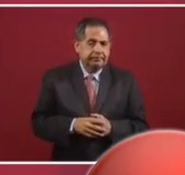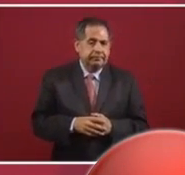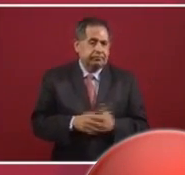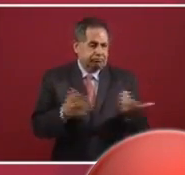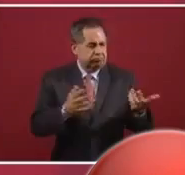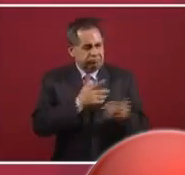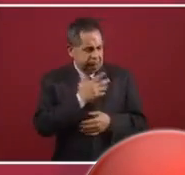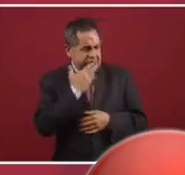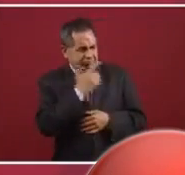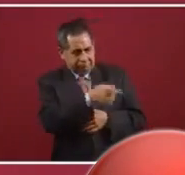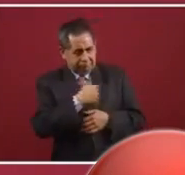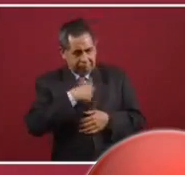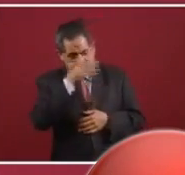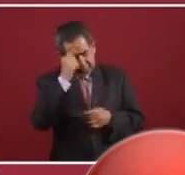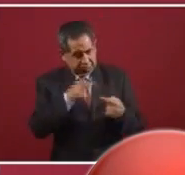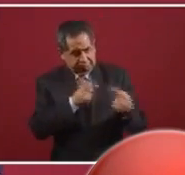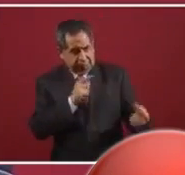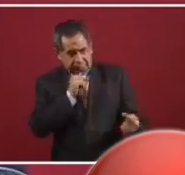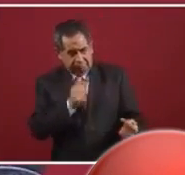legítimo